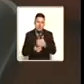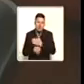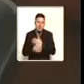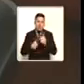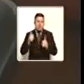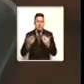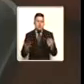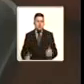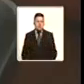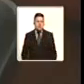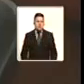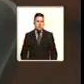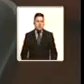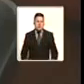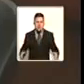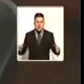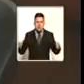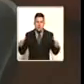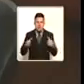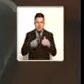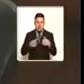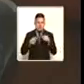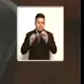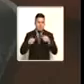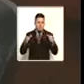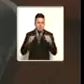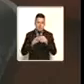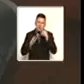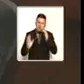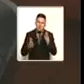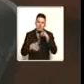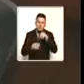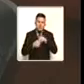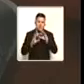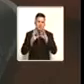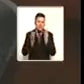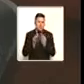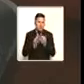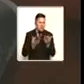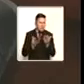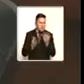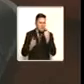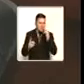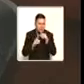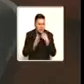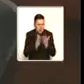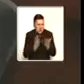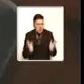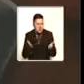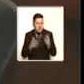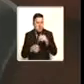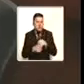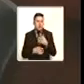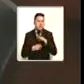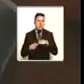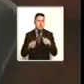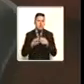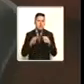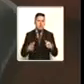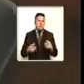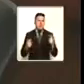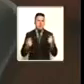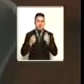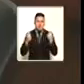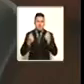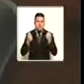prevención desde la escolaridad y la que podemos también estimular desde la familia? ¿Dónde se han quedado las grandes